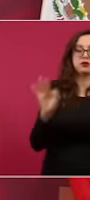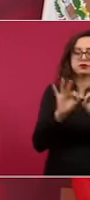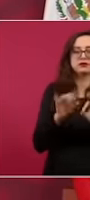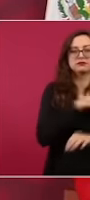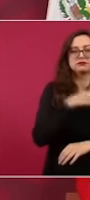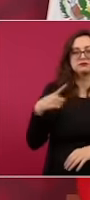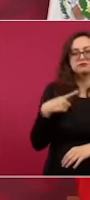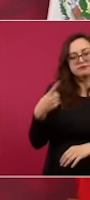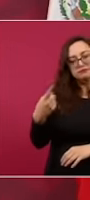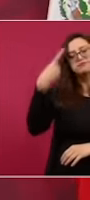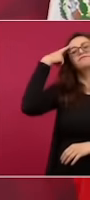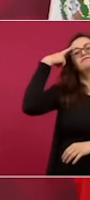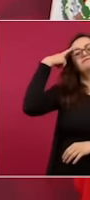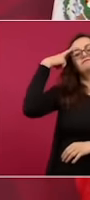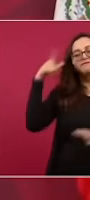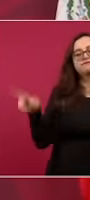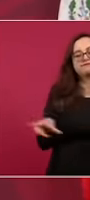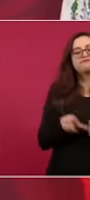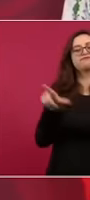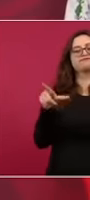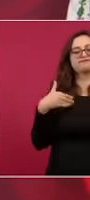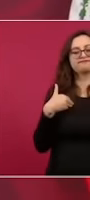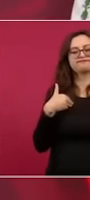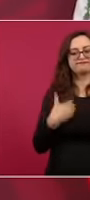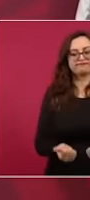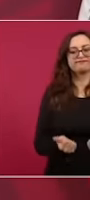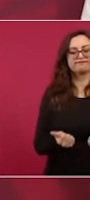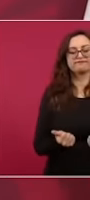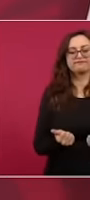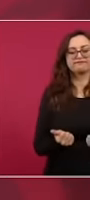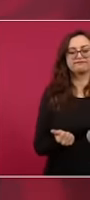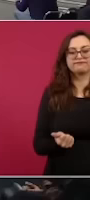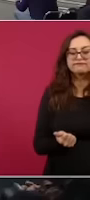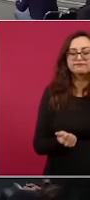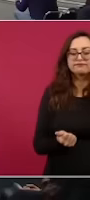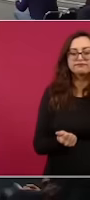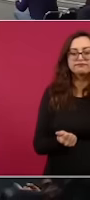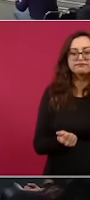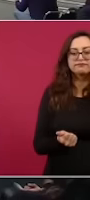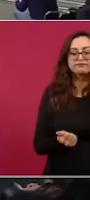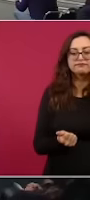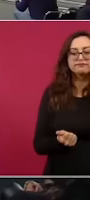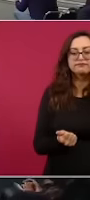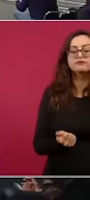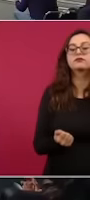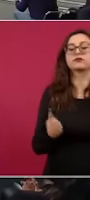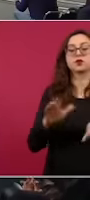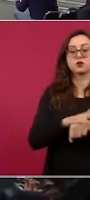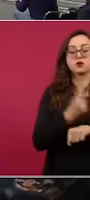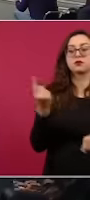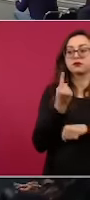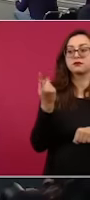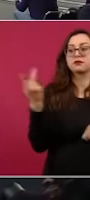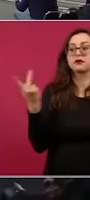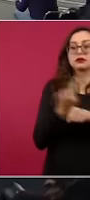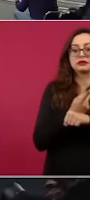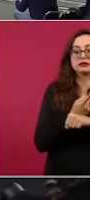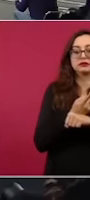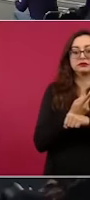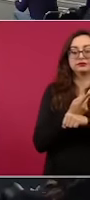recoger la lección, porque esto se está